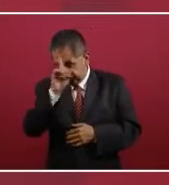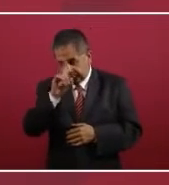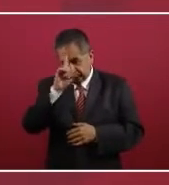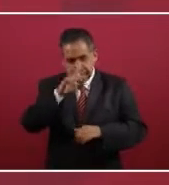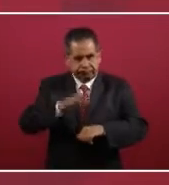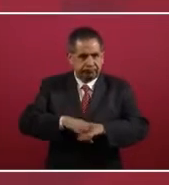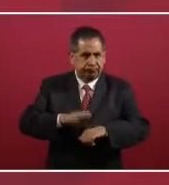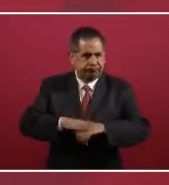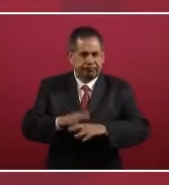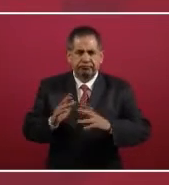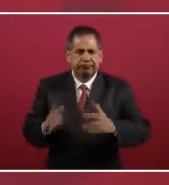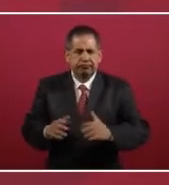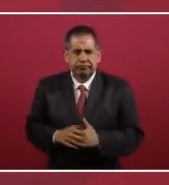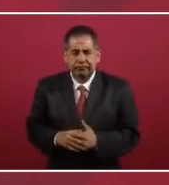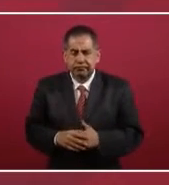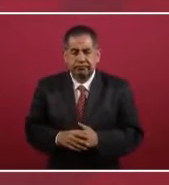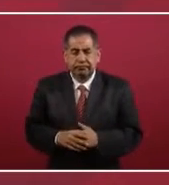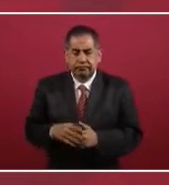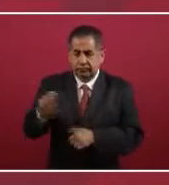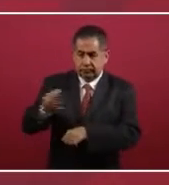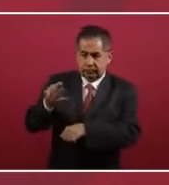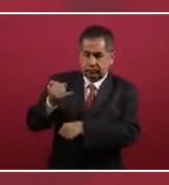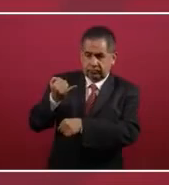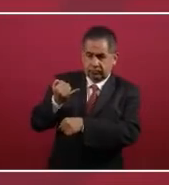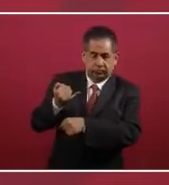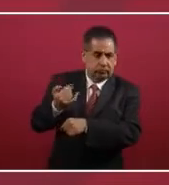que los tesoreros